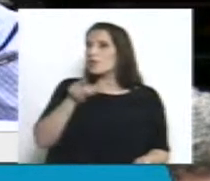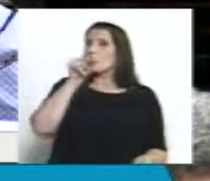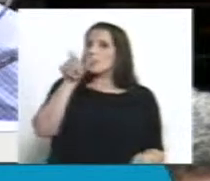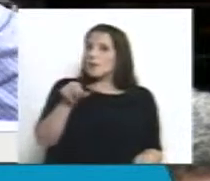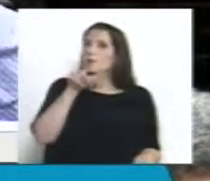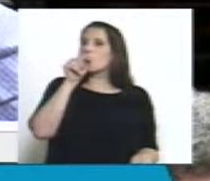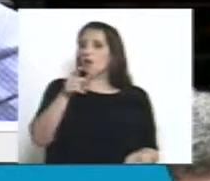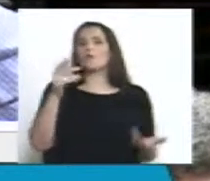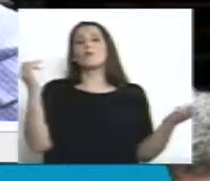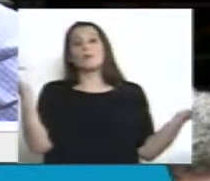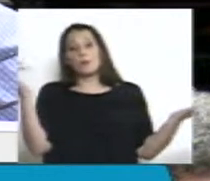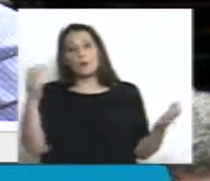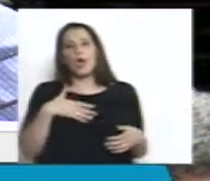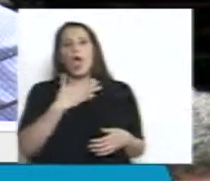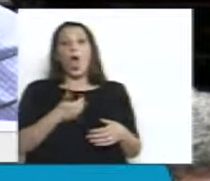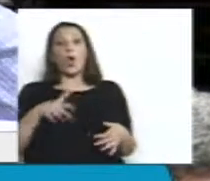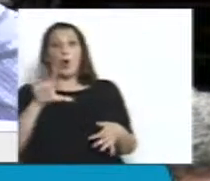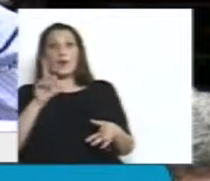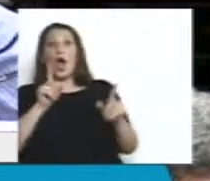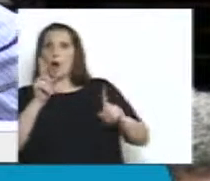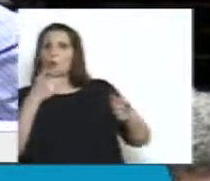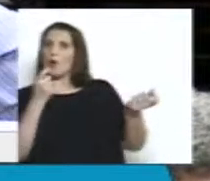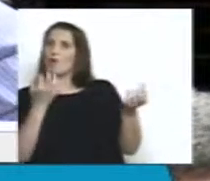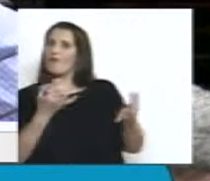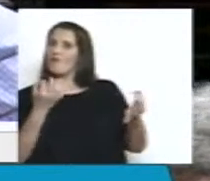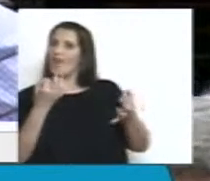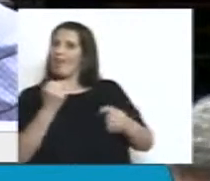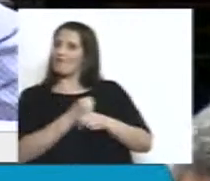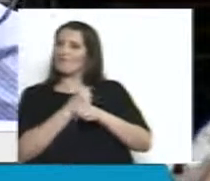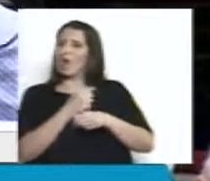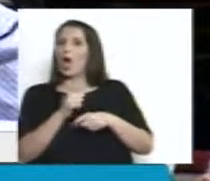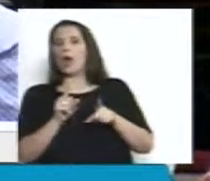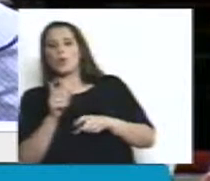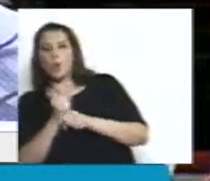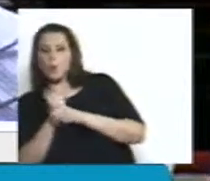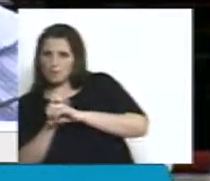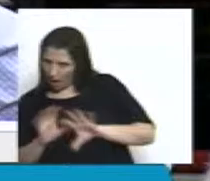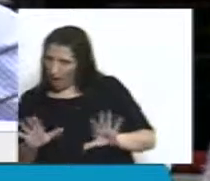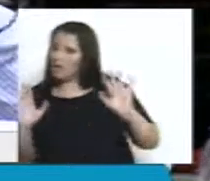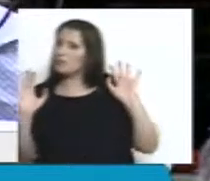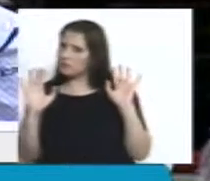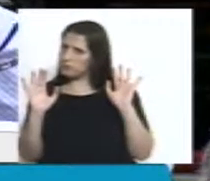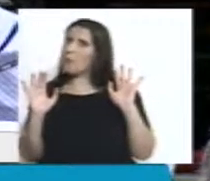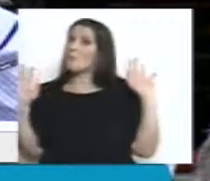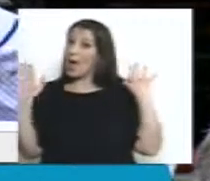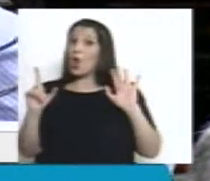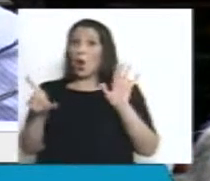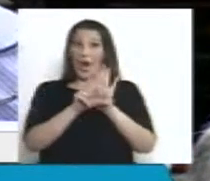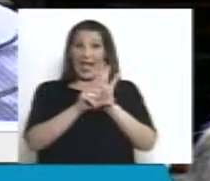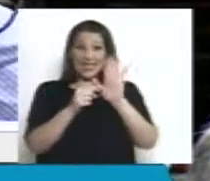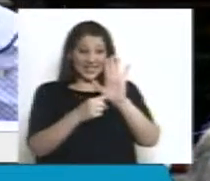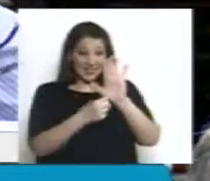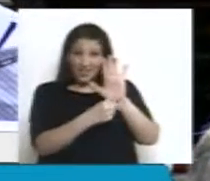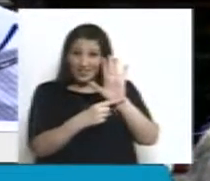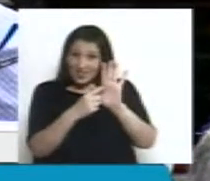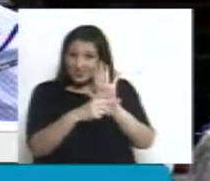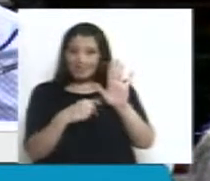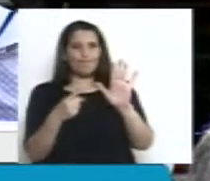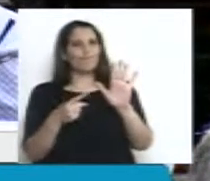cierto que los gobernadores algunos gestionan bien, otros gestionan mal, pero también es cierto que en estas leyes se